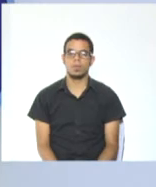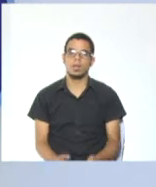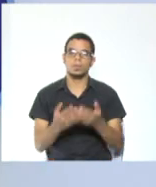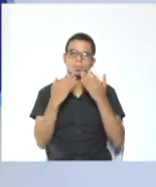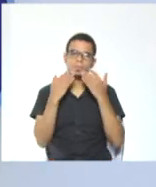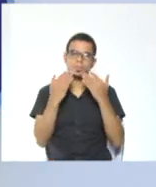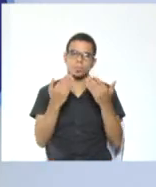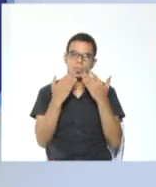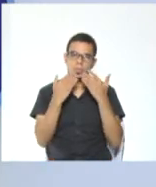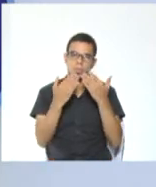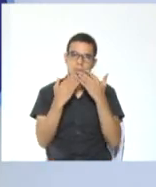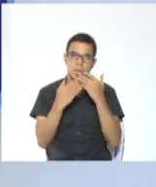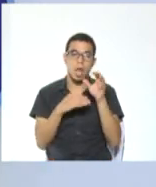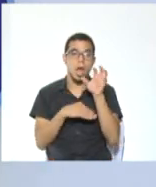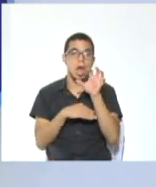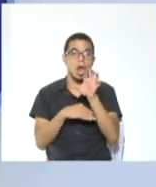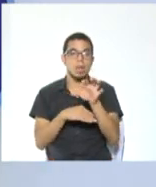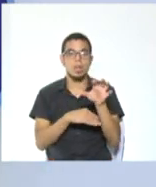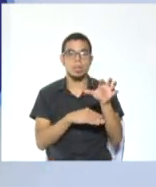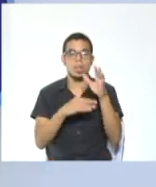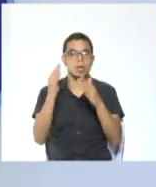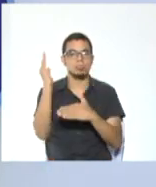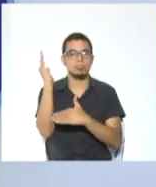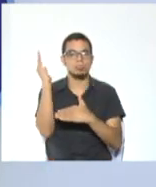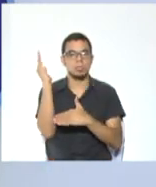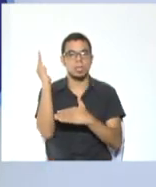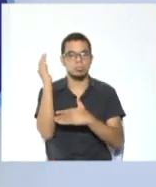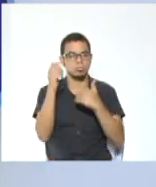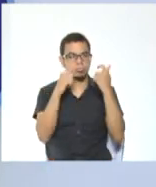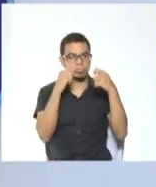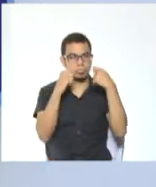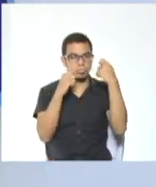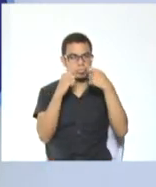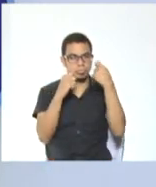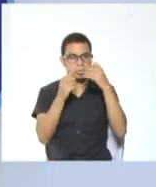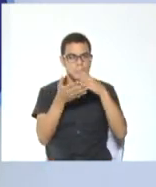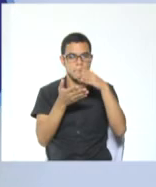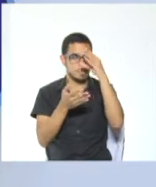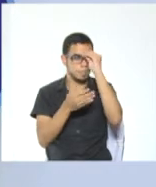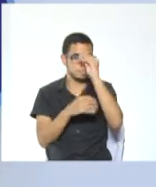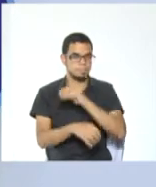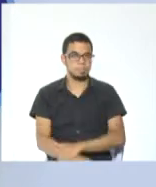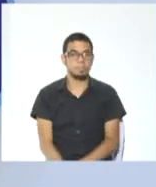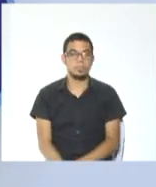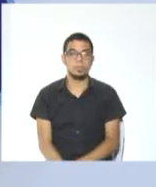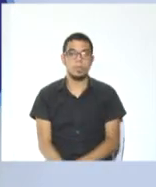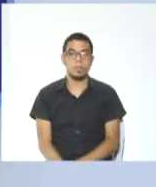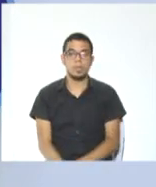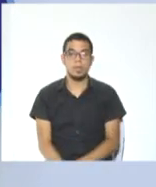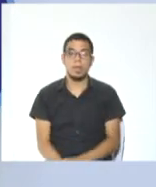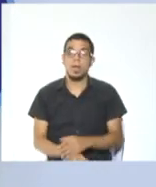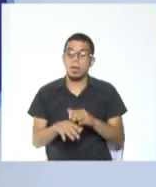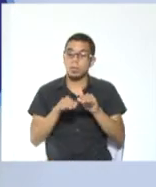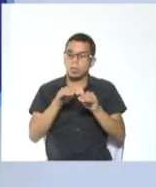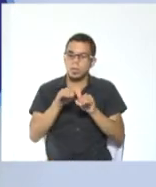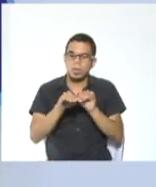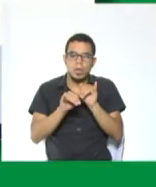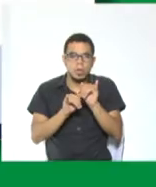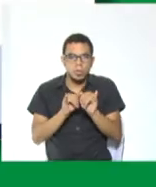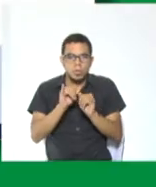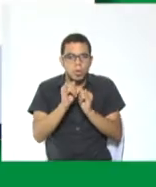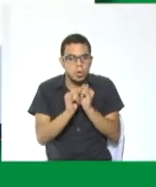Muchísimas gracias al Estado Lara por tan interesante video. Como pudimos darnos cuenta, el gateo es una